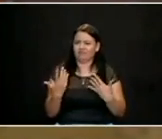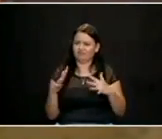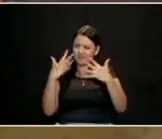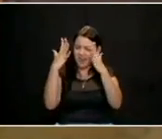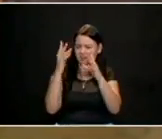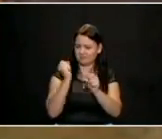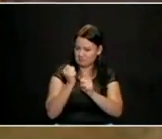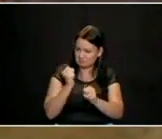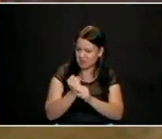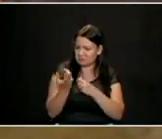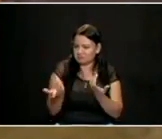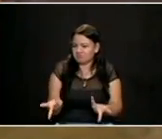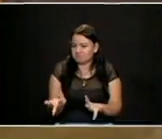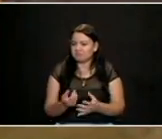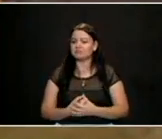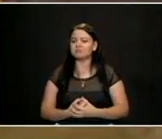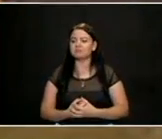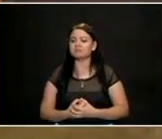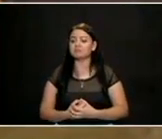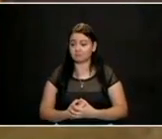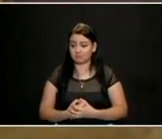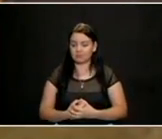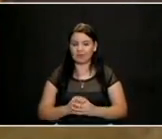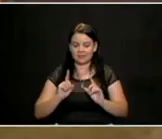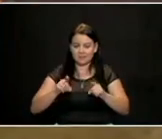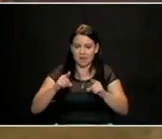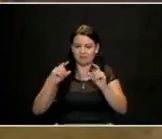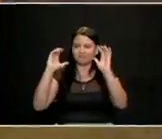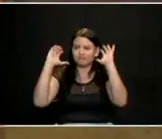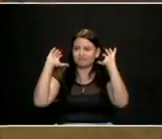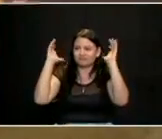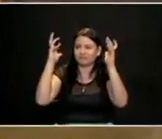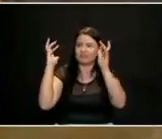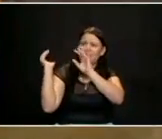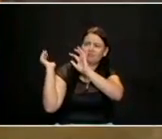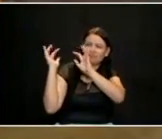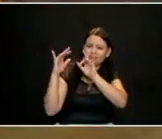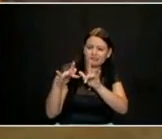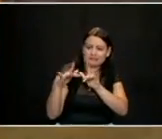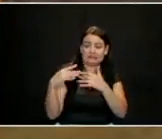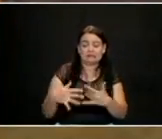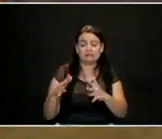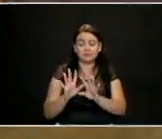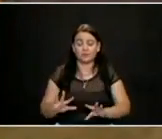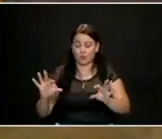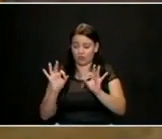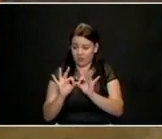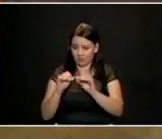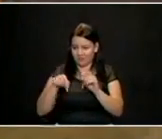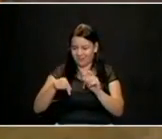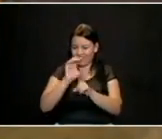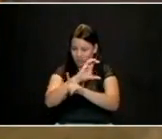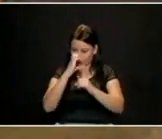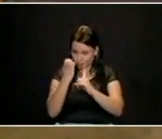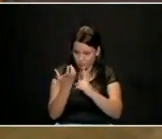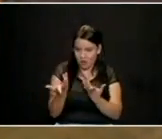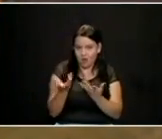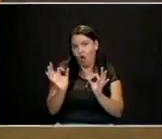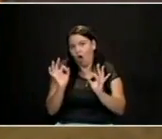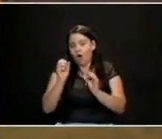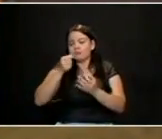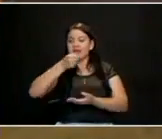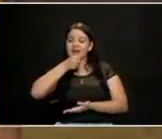negocios, pequeños, los teatros, en fin, toda la oferta cultural de Medellín nos puede ayudar mucho. Conciertos, por